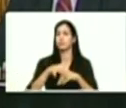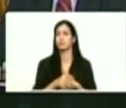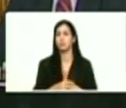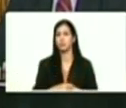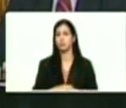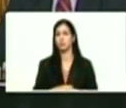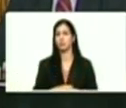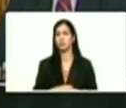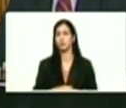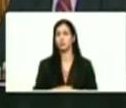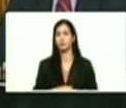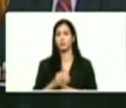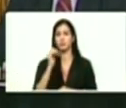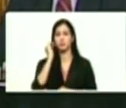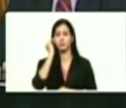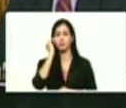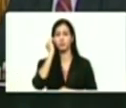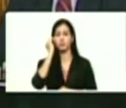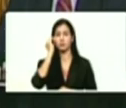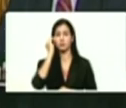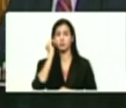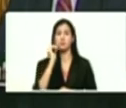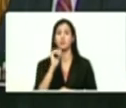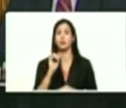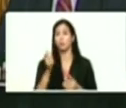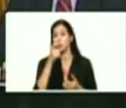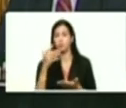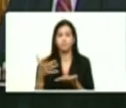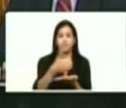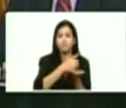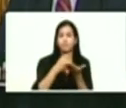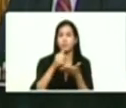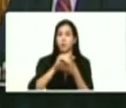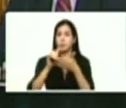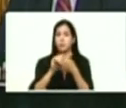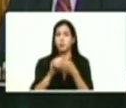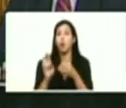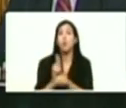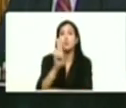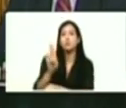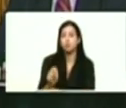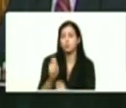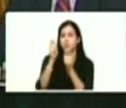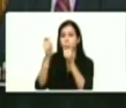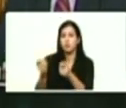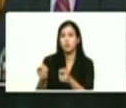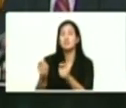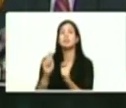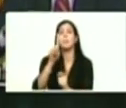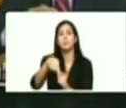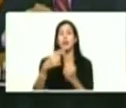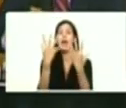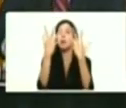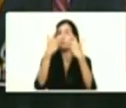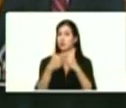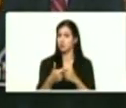la fuente de divisas la captación su inversión y su administración